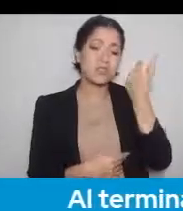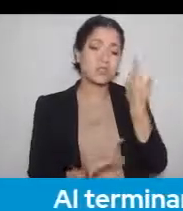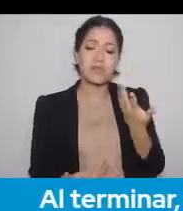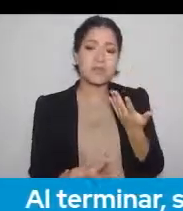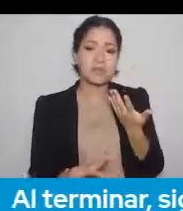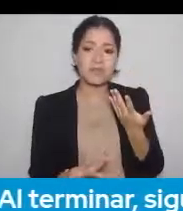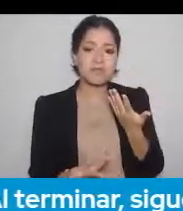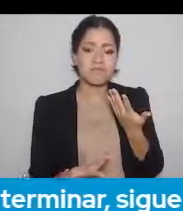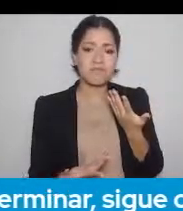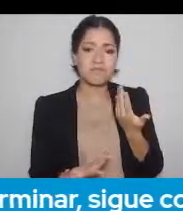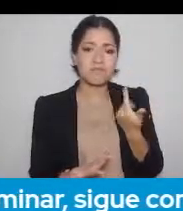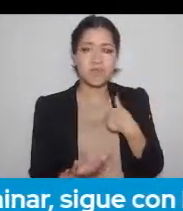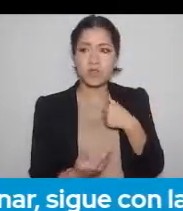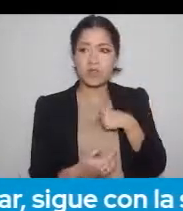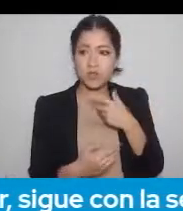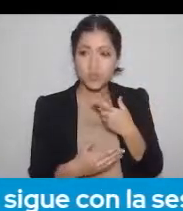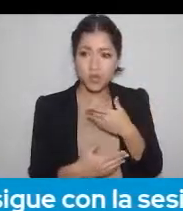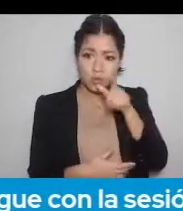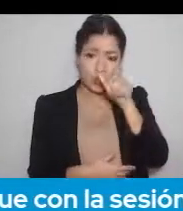Ojalá tú lo hagas.